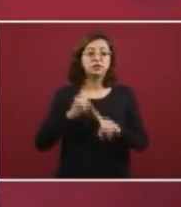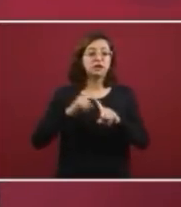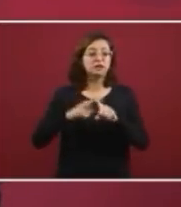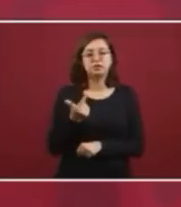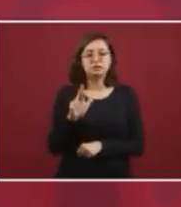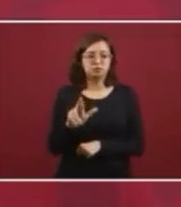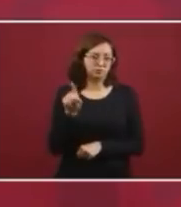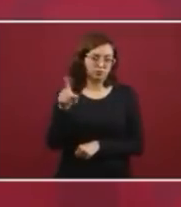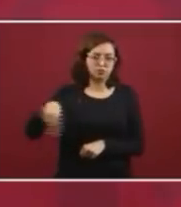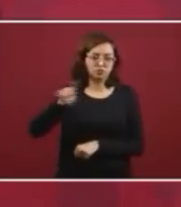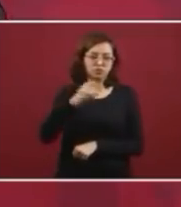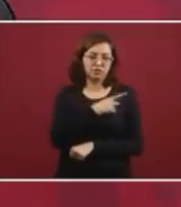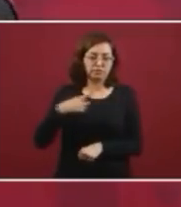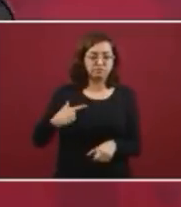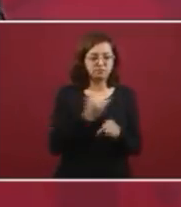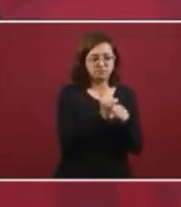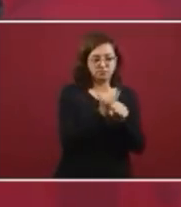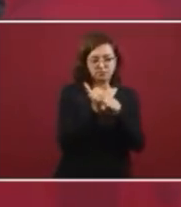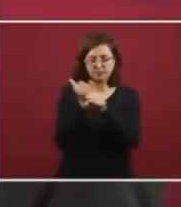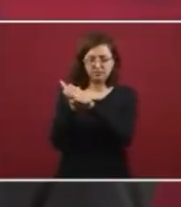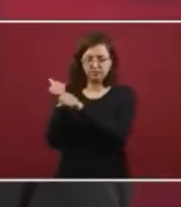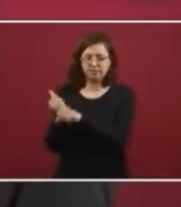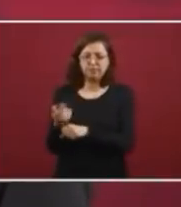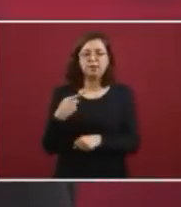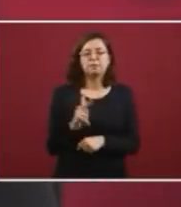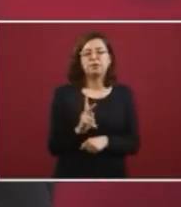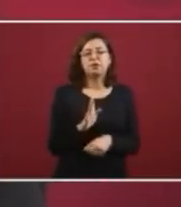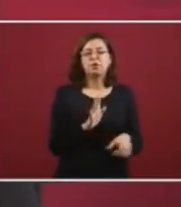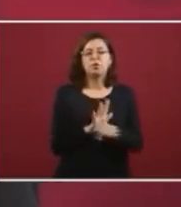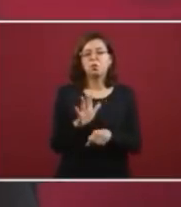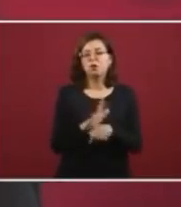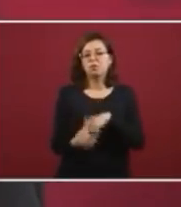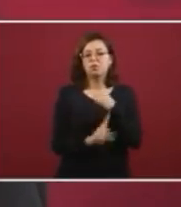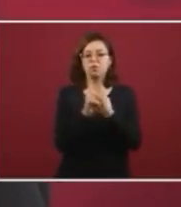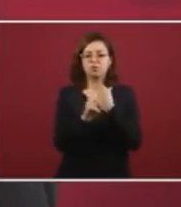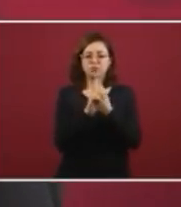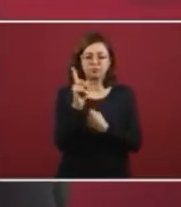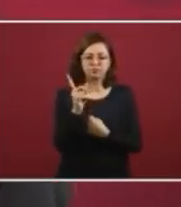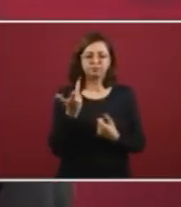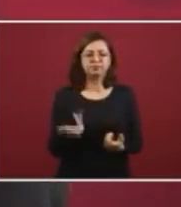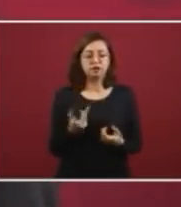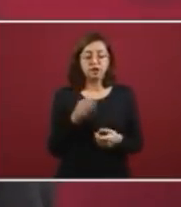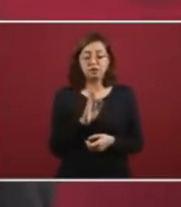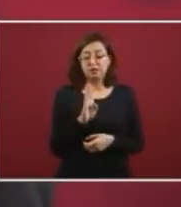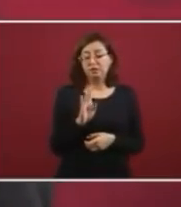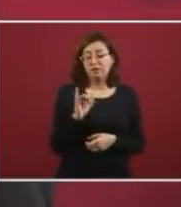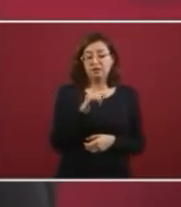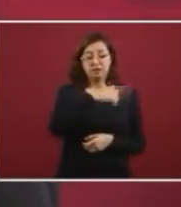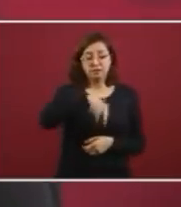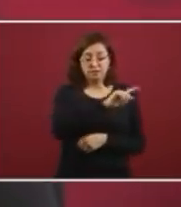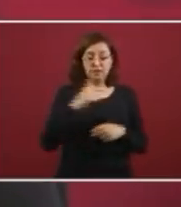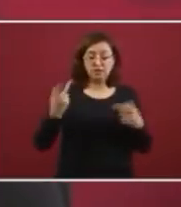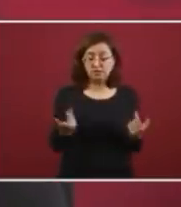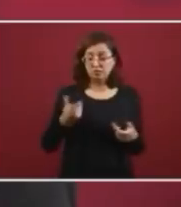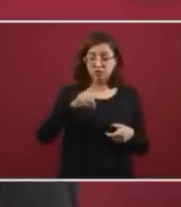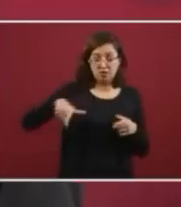de la República. ¿Cuáles son las limitaciones que tiene esto? Primero, no puede haber agentes armados. Segundo,